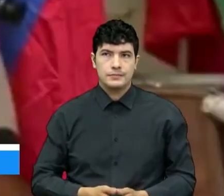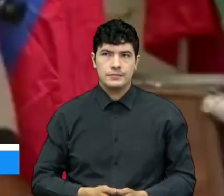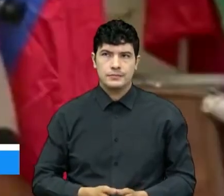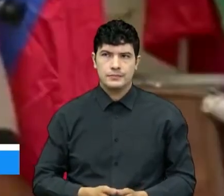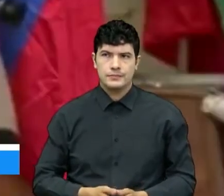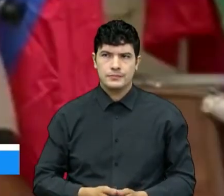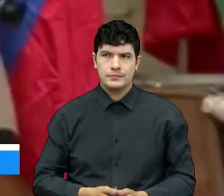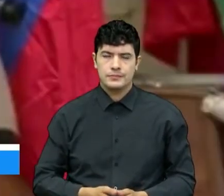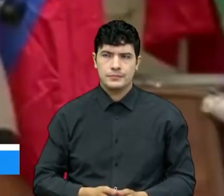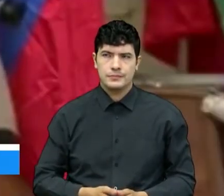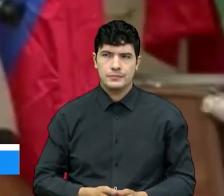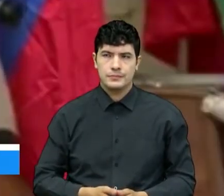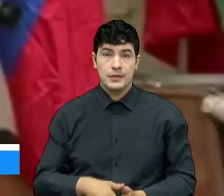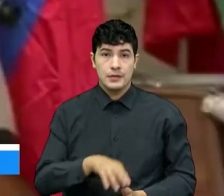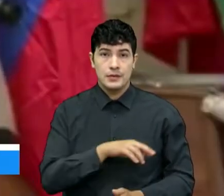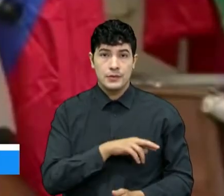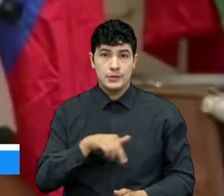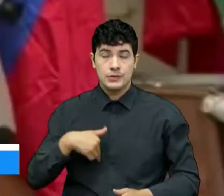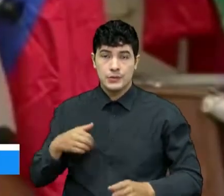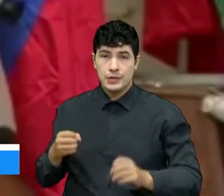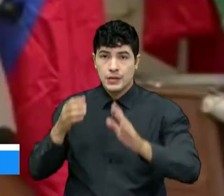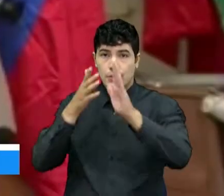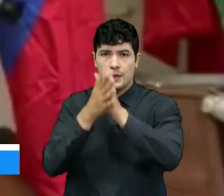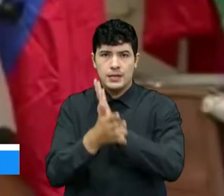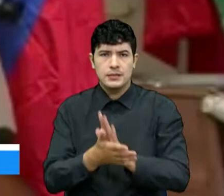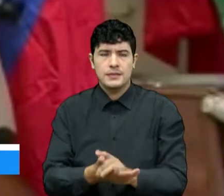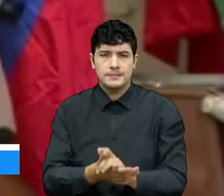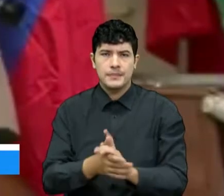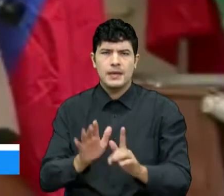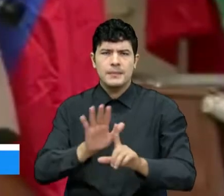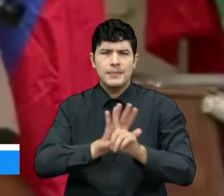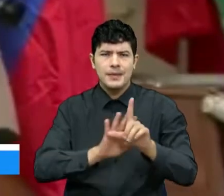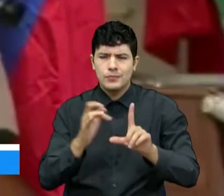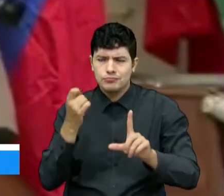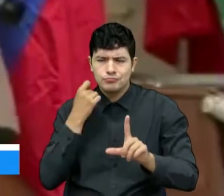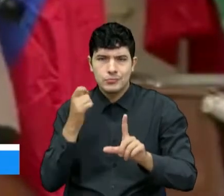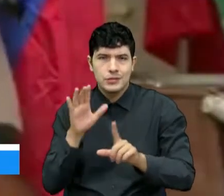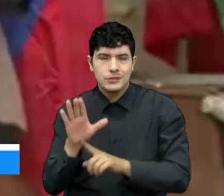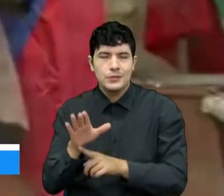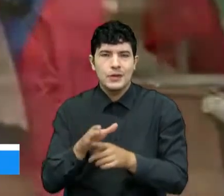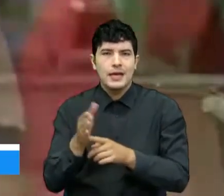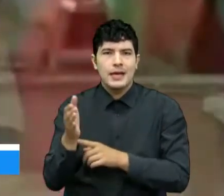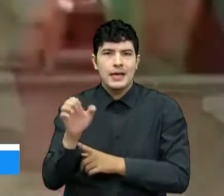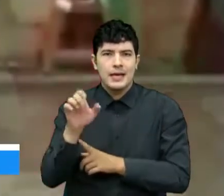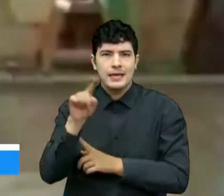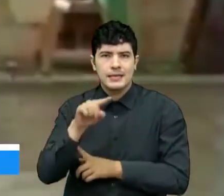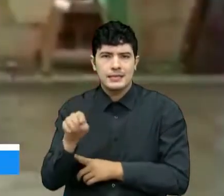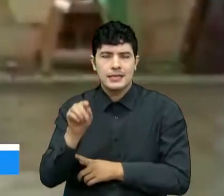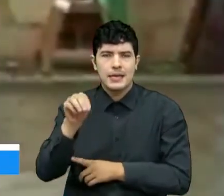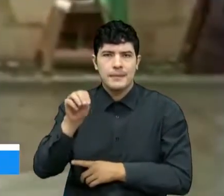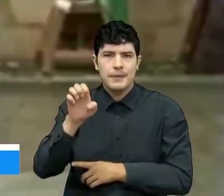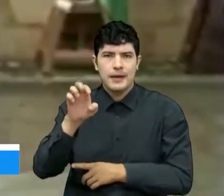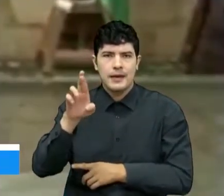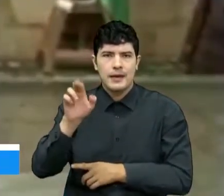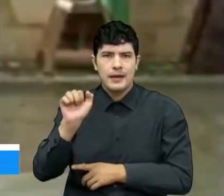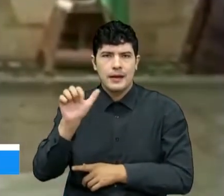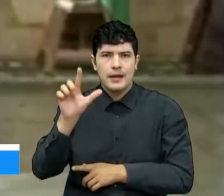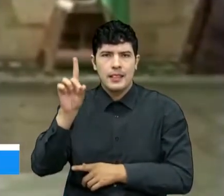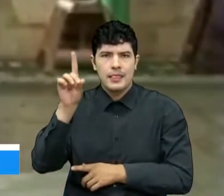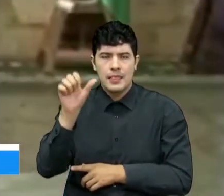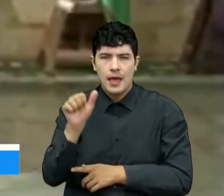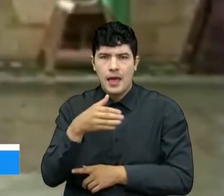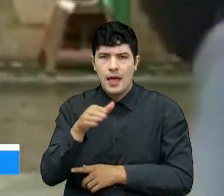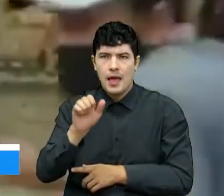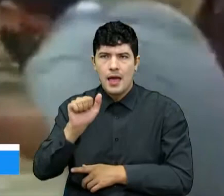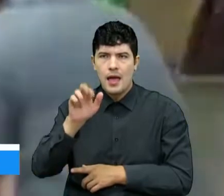Como les contábamos entonces, quedó registrado en video lo que ocurrió hace algunos minutos en La Esmeralda, en Arauquita. Esto en el departamento vecino